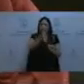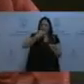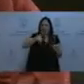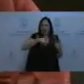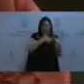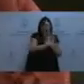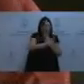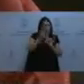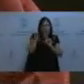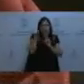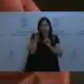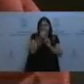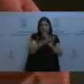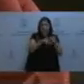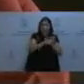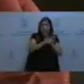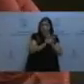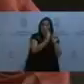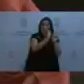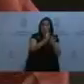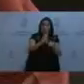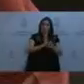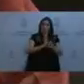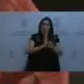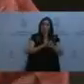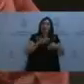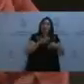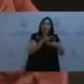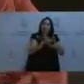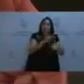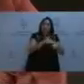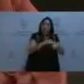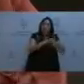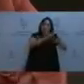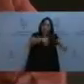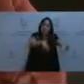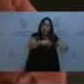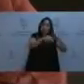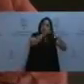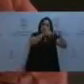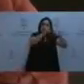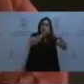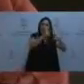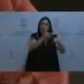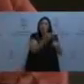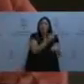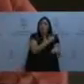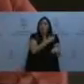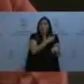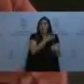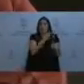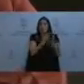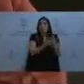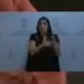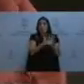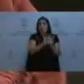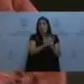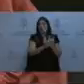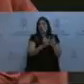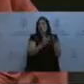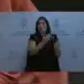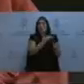recursos que dedicamos a las ayudas a la rehabilitación. Nos preguntaban una de las proposiciones no de ley sobre la